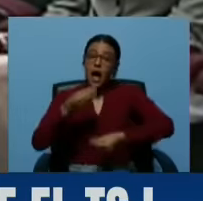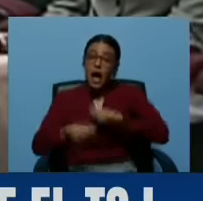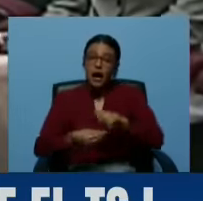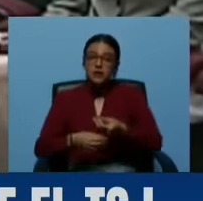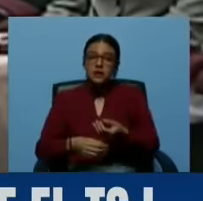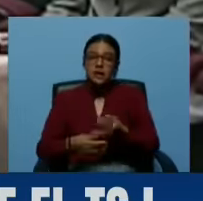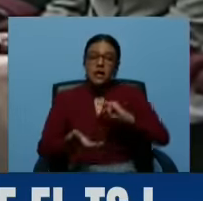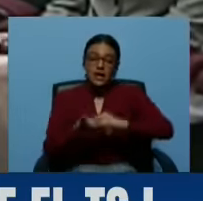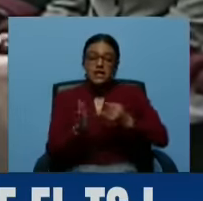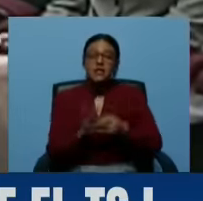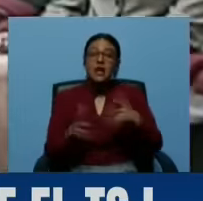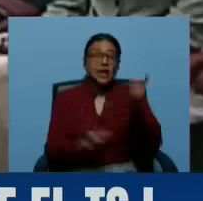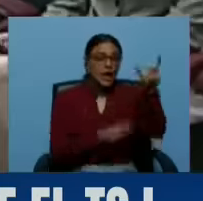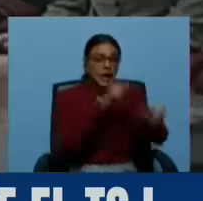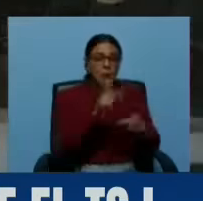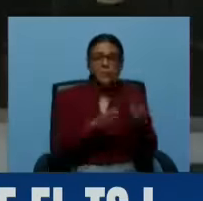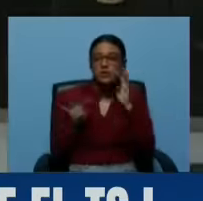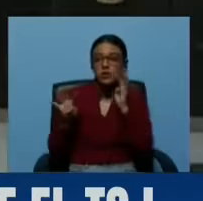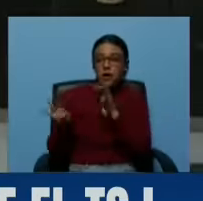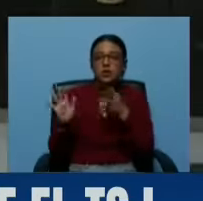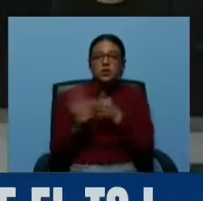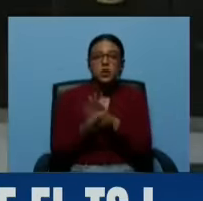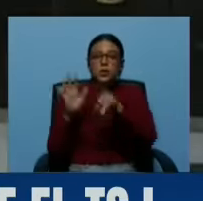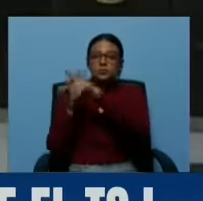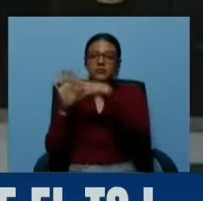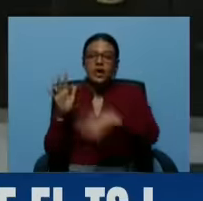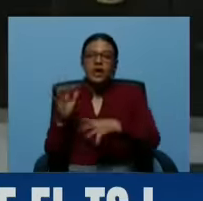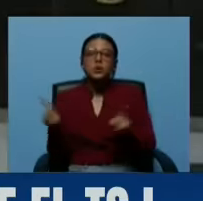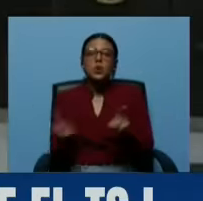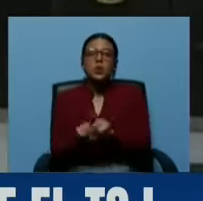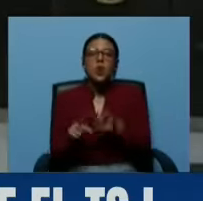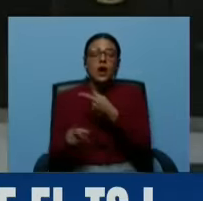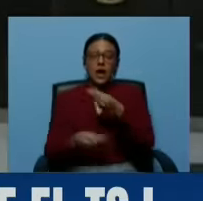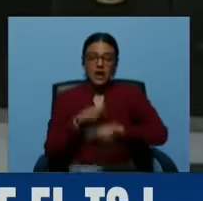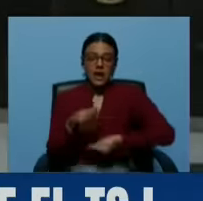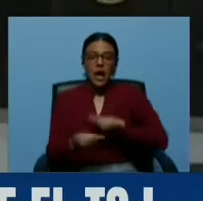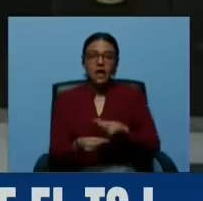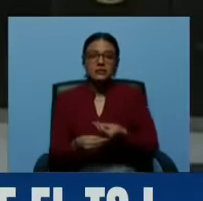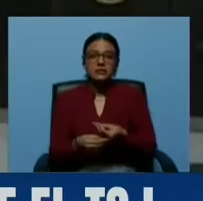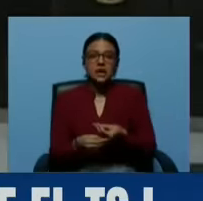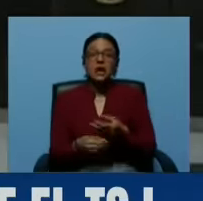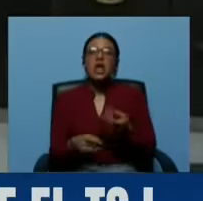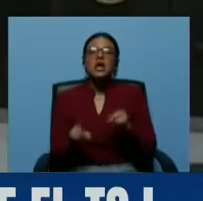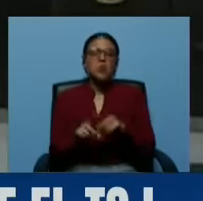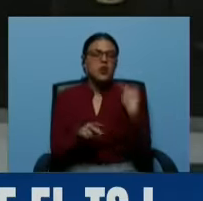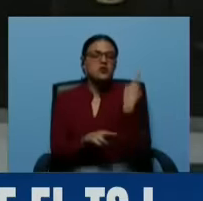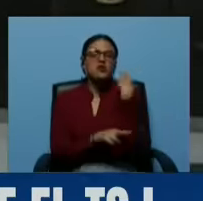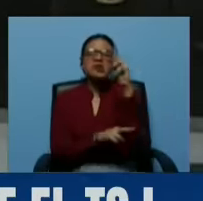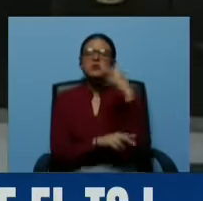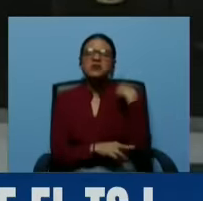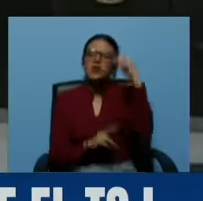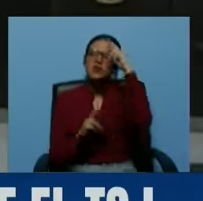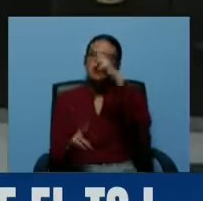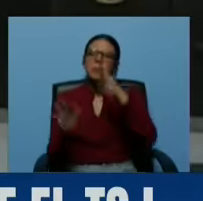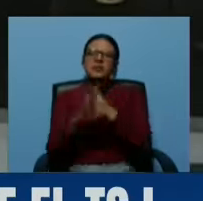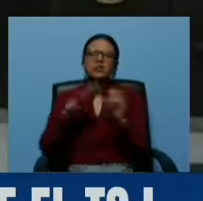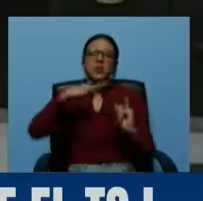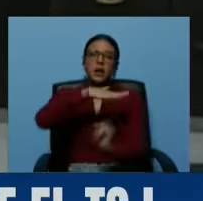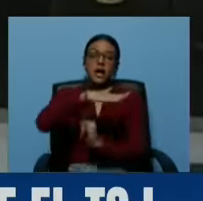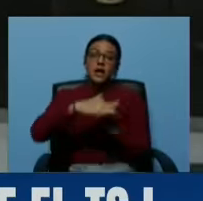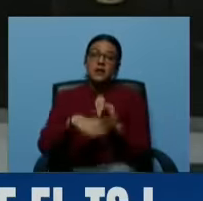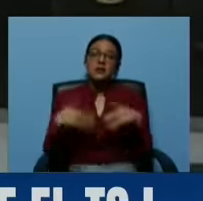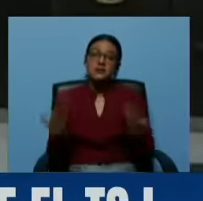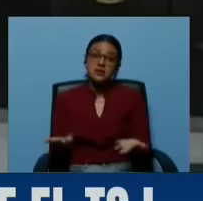los ciudadanos incurran en lo que en derecho se conoce como la contumacia, que no es más que la rebeldía procesal consciente para